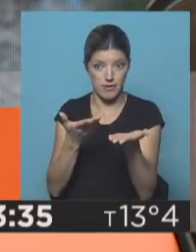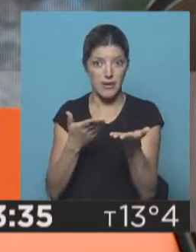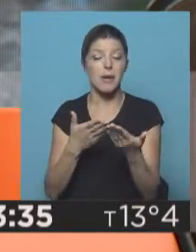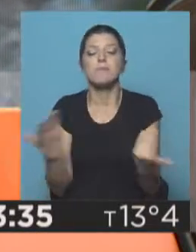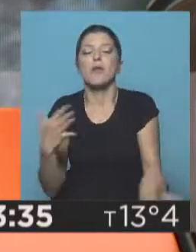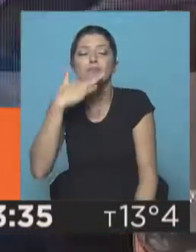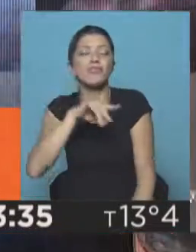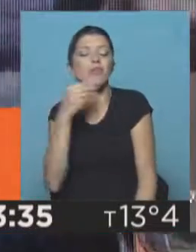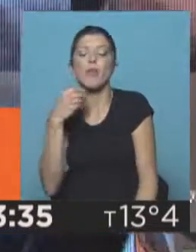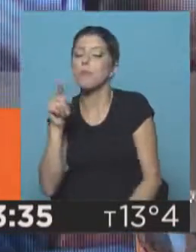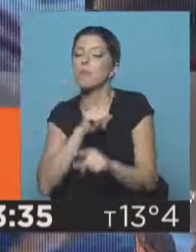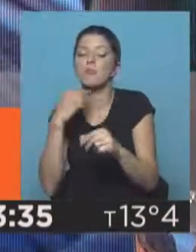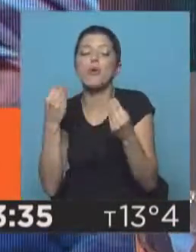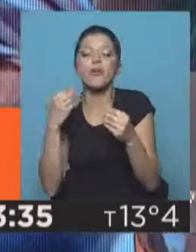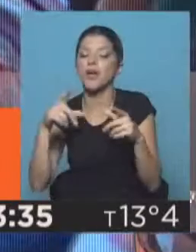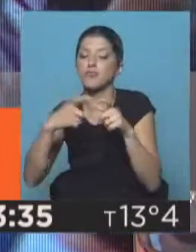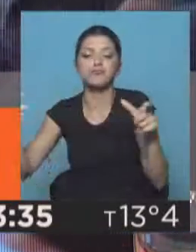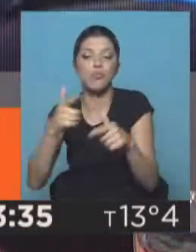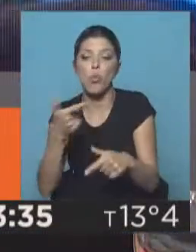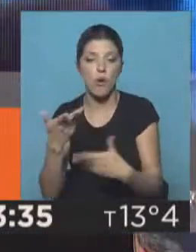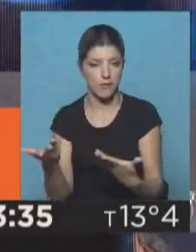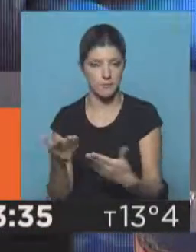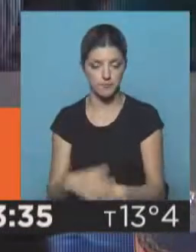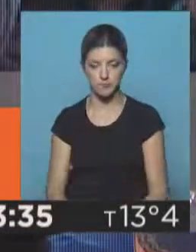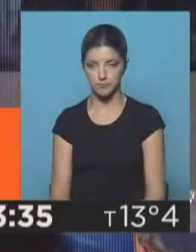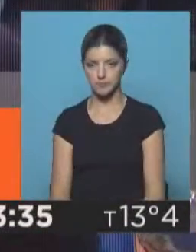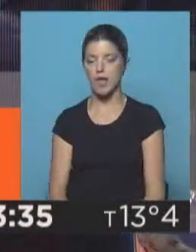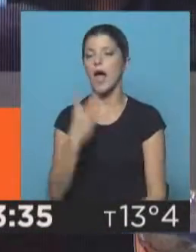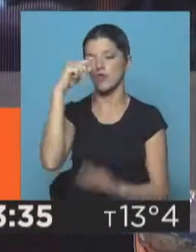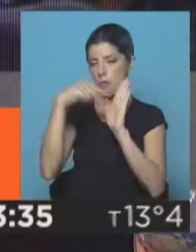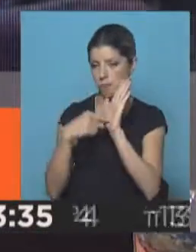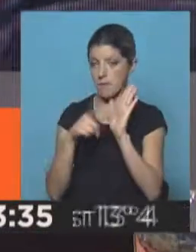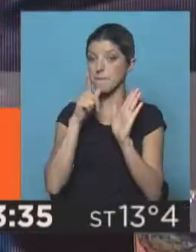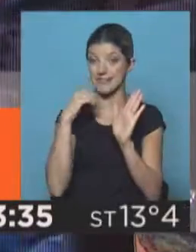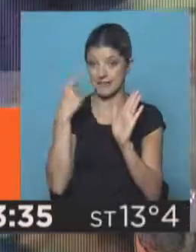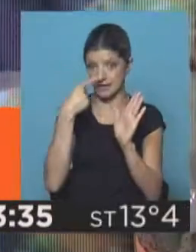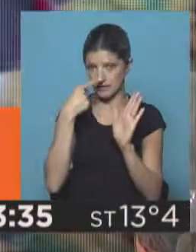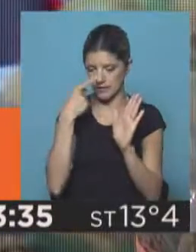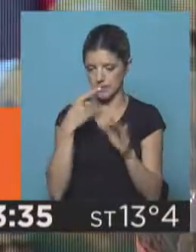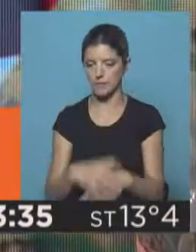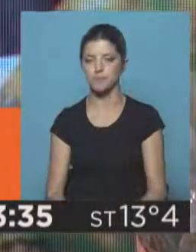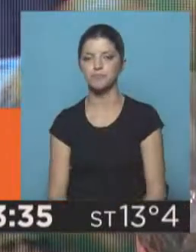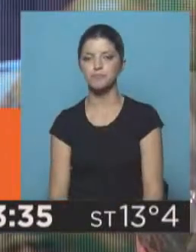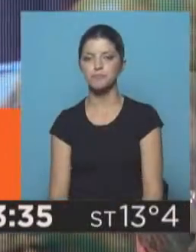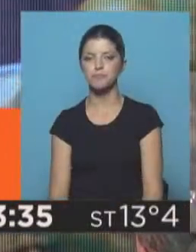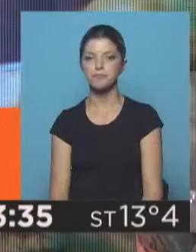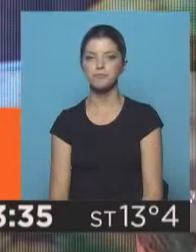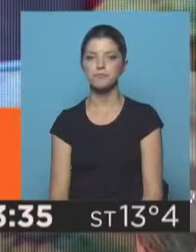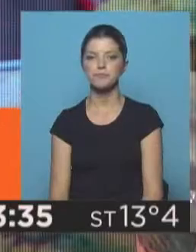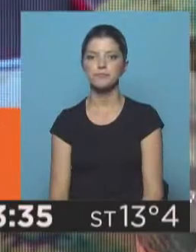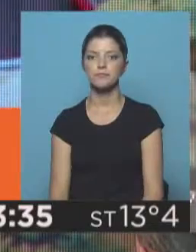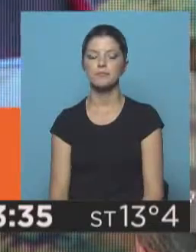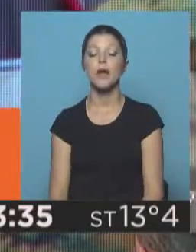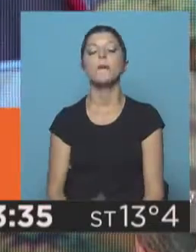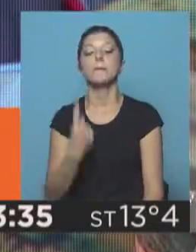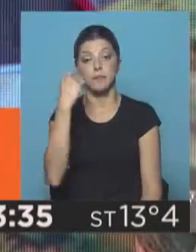más. Sí, hay dos cuestiones en relación a esto que me parece interesante. Una, por un lado, subrayar algo que alguna vez ya dijimos, que es el hecho de que la mayor parte de